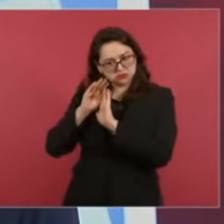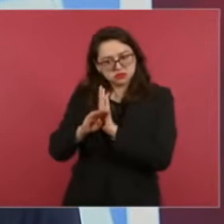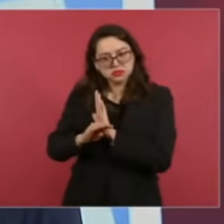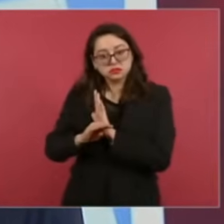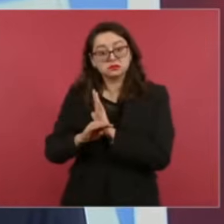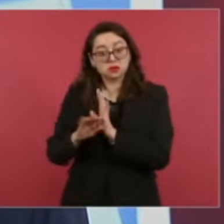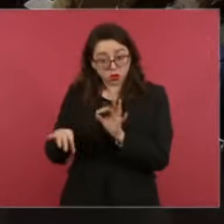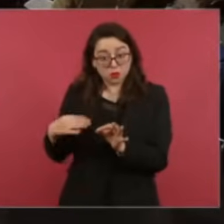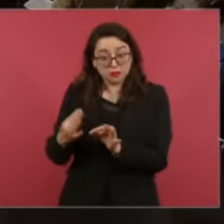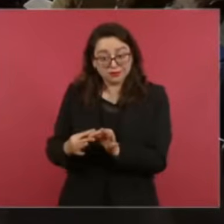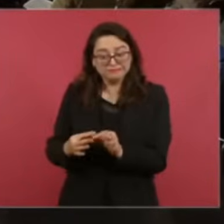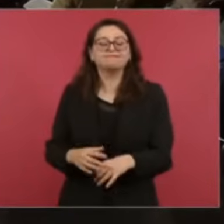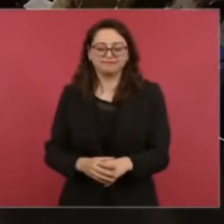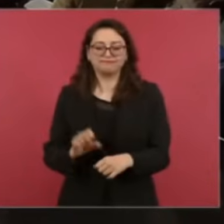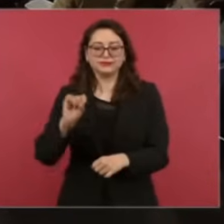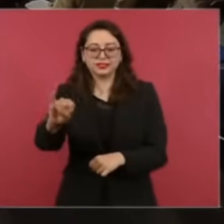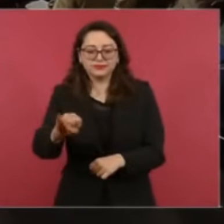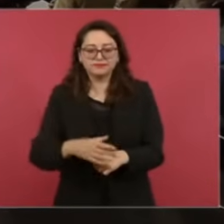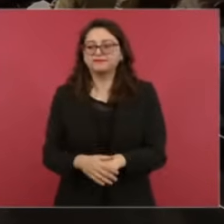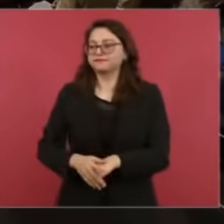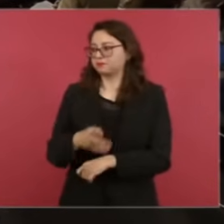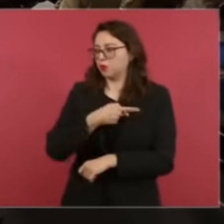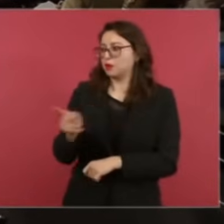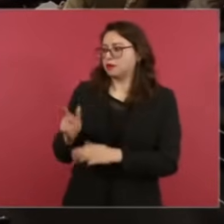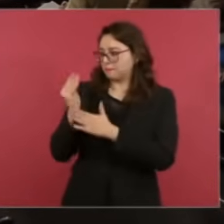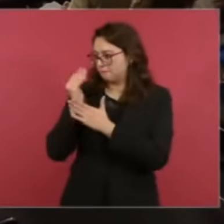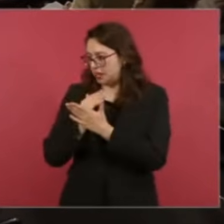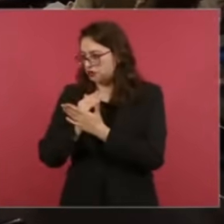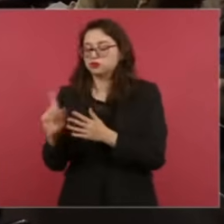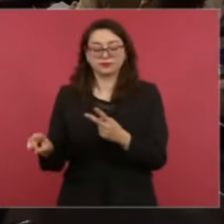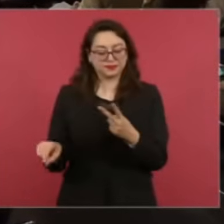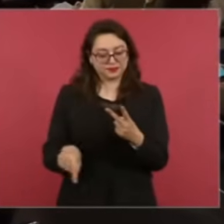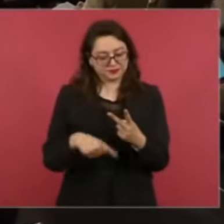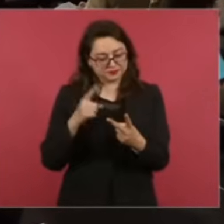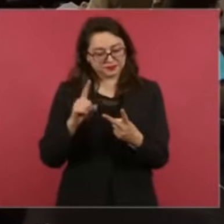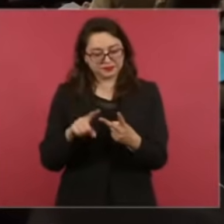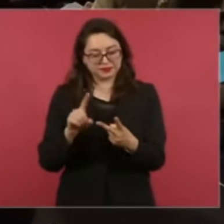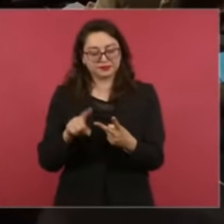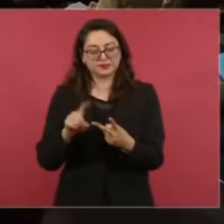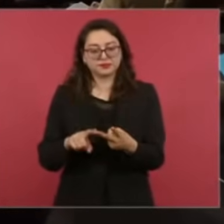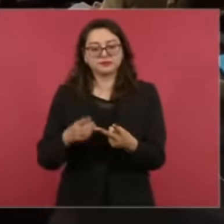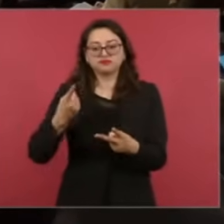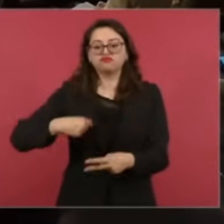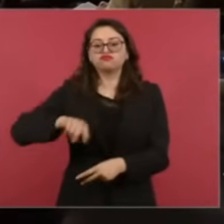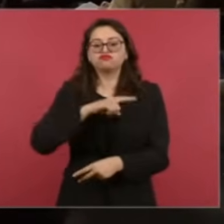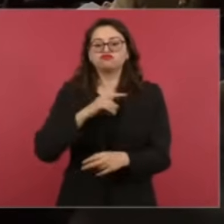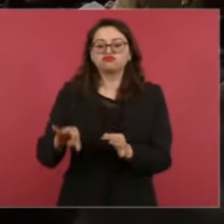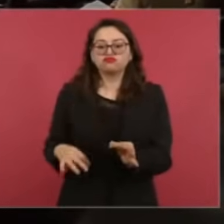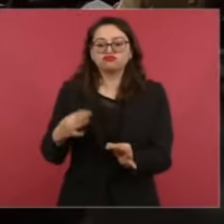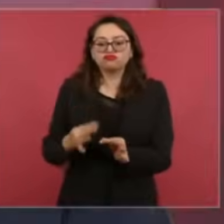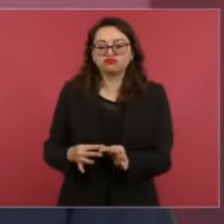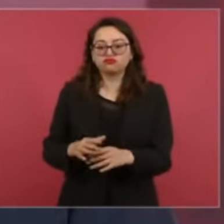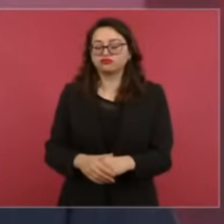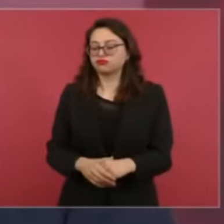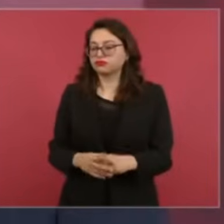¿En qué hemos cumplido que no cumplieron los gobiernos neoliberales? En reducir la desigualdad.